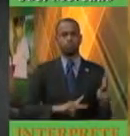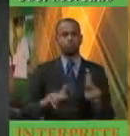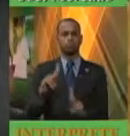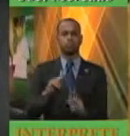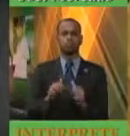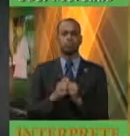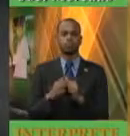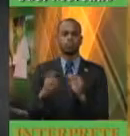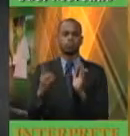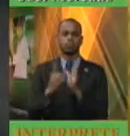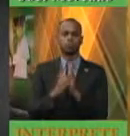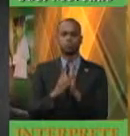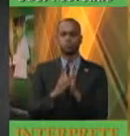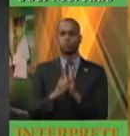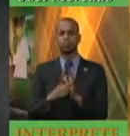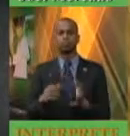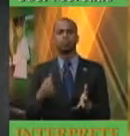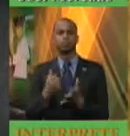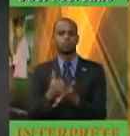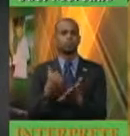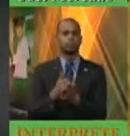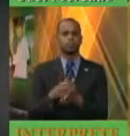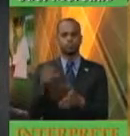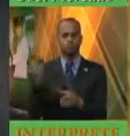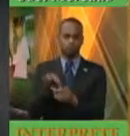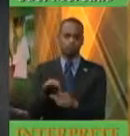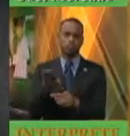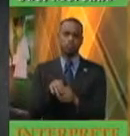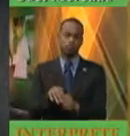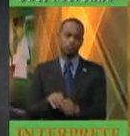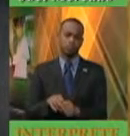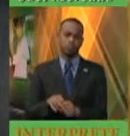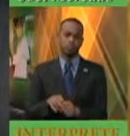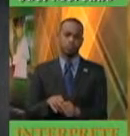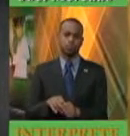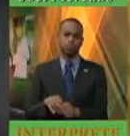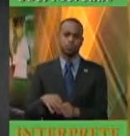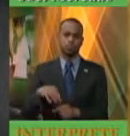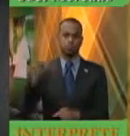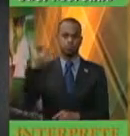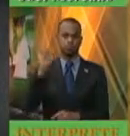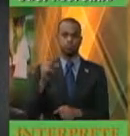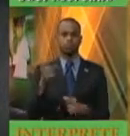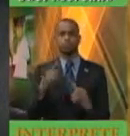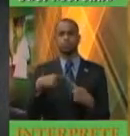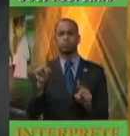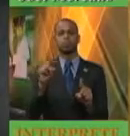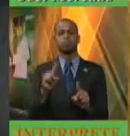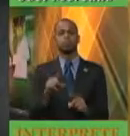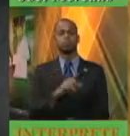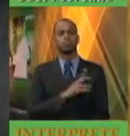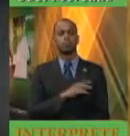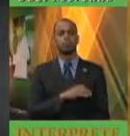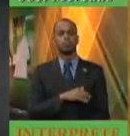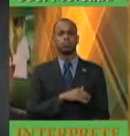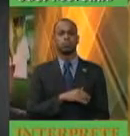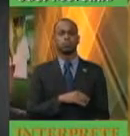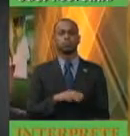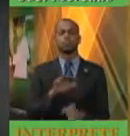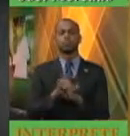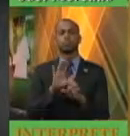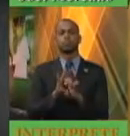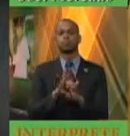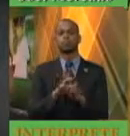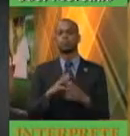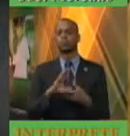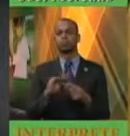discapacidad, se motivaran a llevarlo a ejercer su voto. Y esto revolucionó bastante, porque, por ejemplo, yo puedo hablar